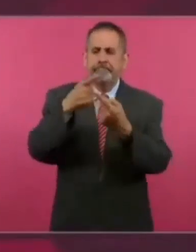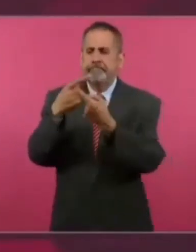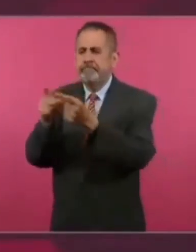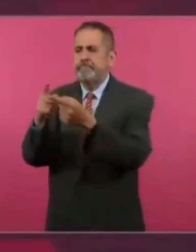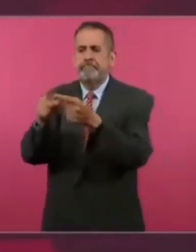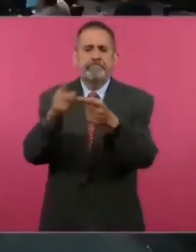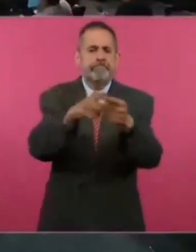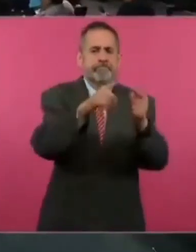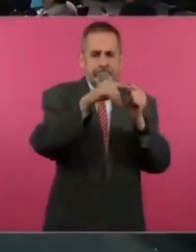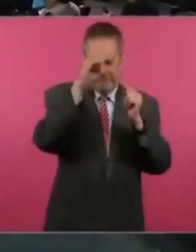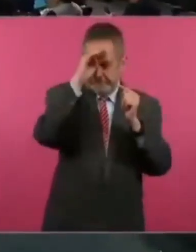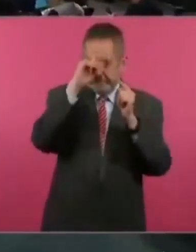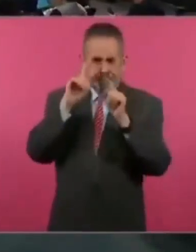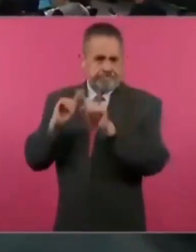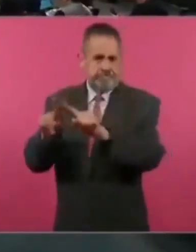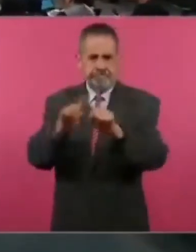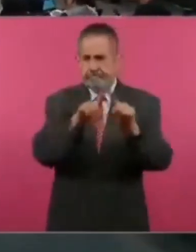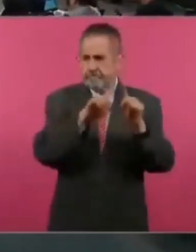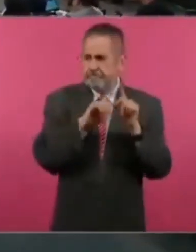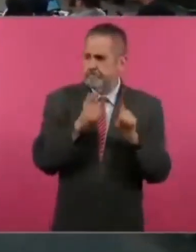haber